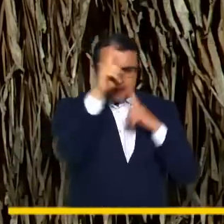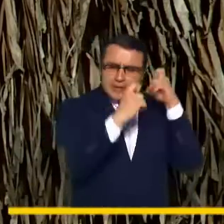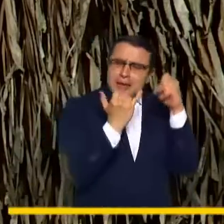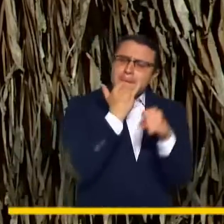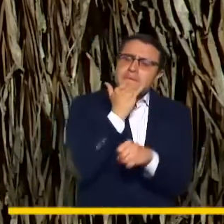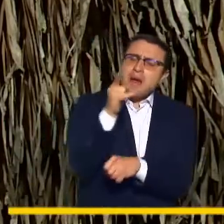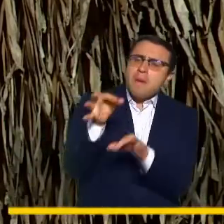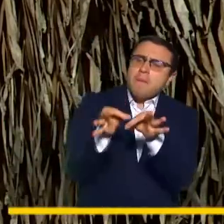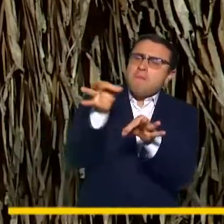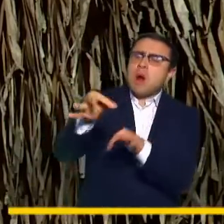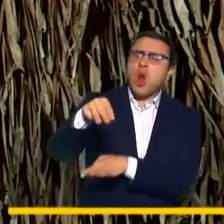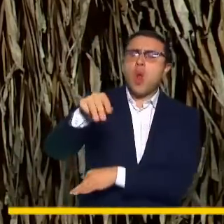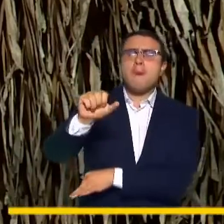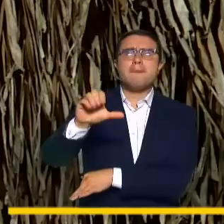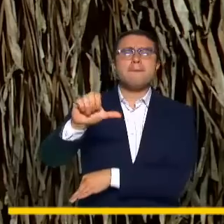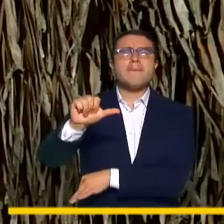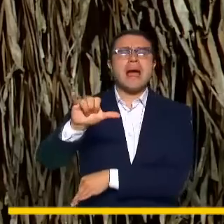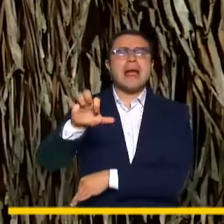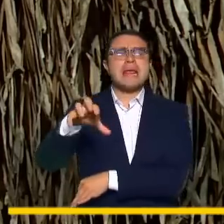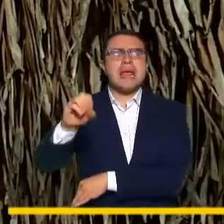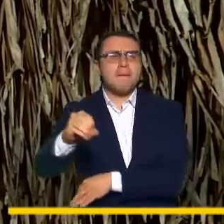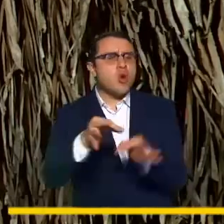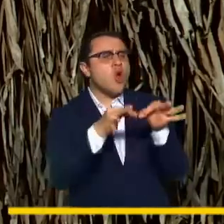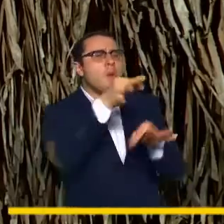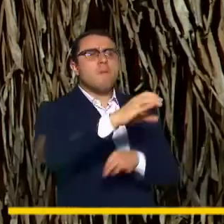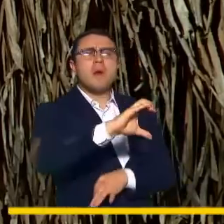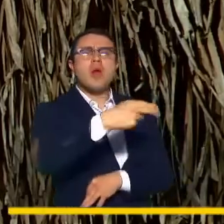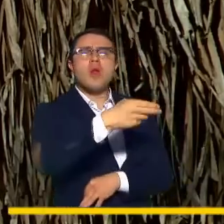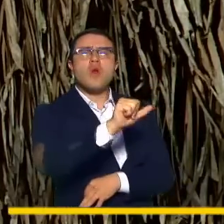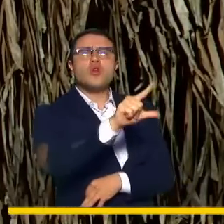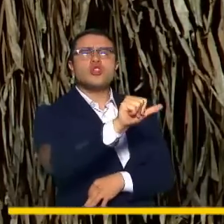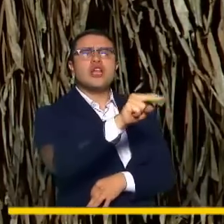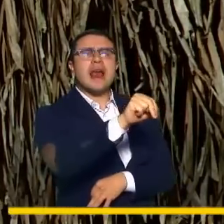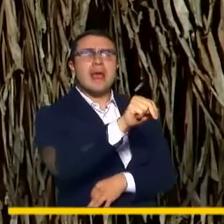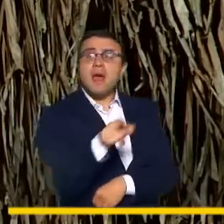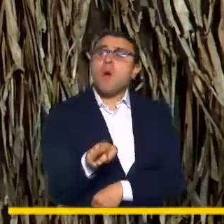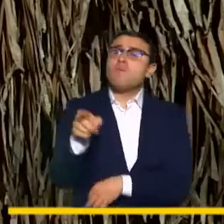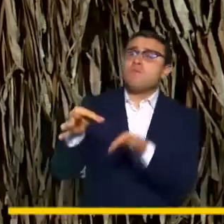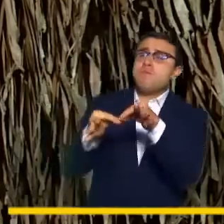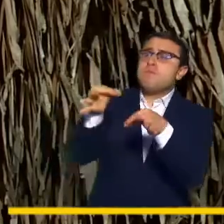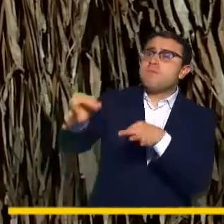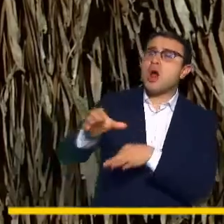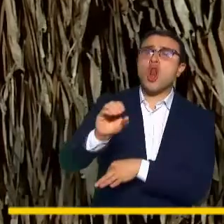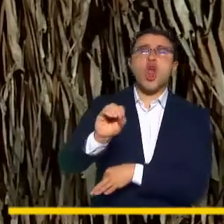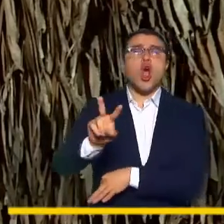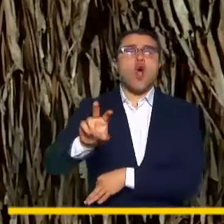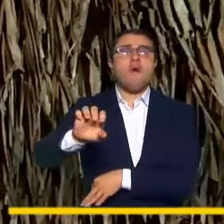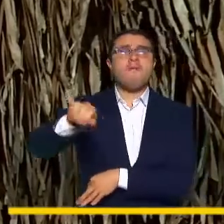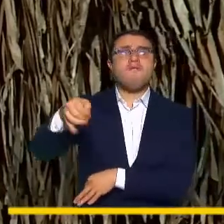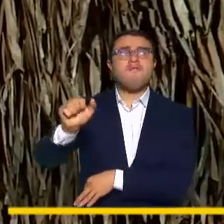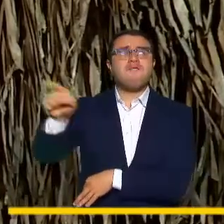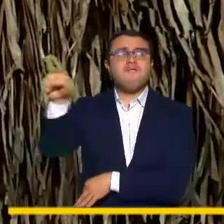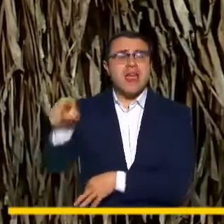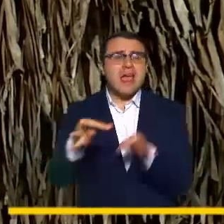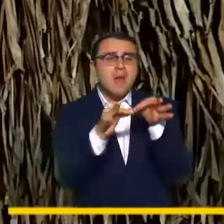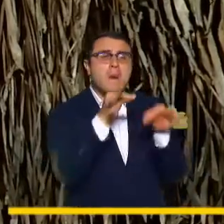Bacayepo y de Chalán? ¿Qué pasará por los lados de Ovejas y de Zambrano?